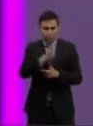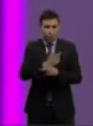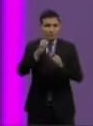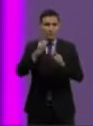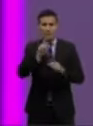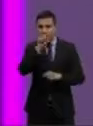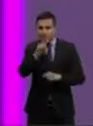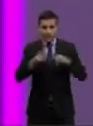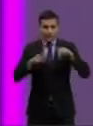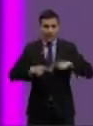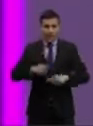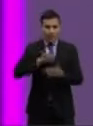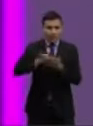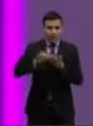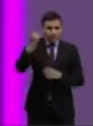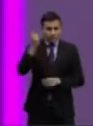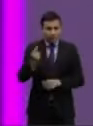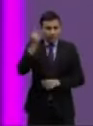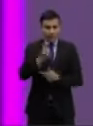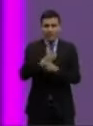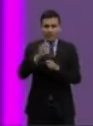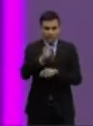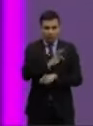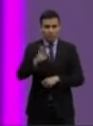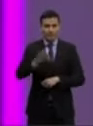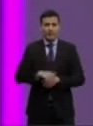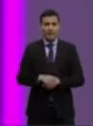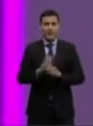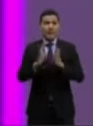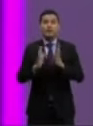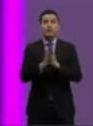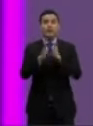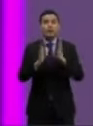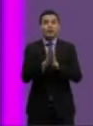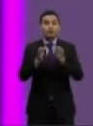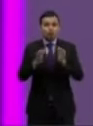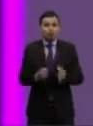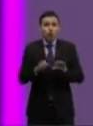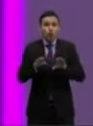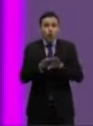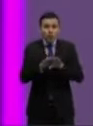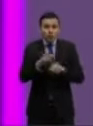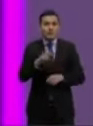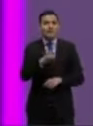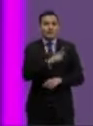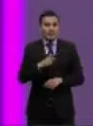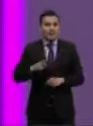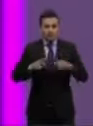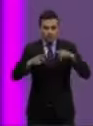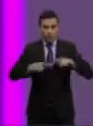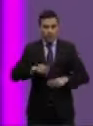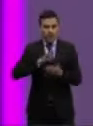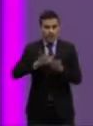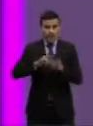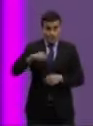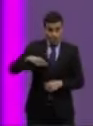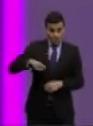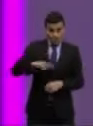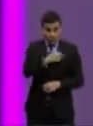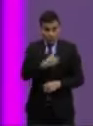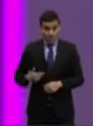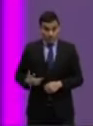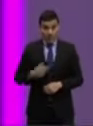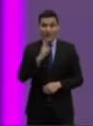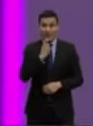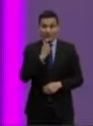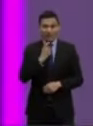garantizados y una democracia no va a ser válida, una democracia no va a ser sustantiva si no hay apoyos, y en este gobierno sí hay apoyos. Por eso estamos en